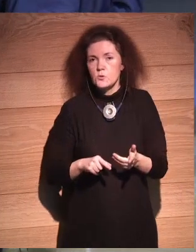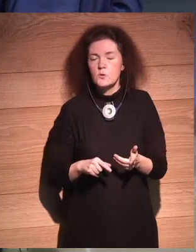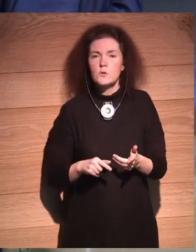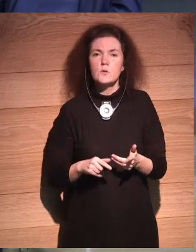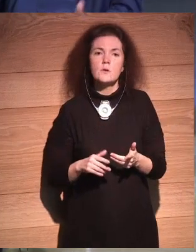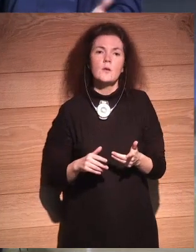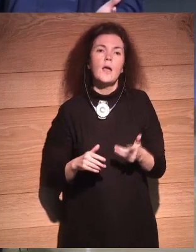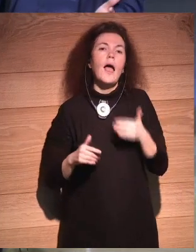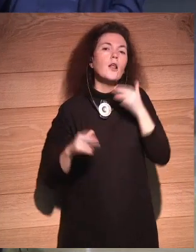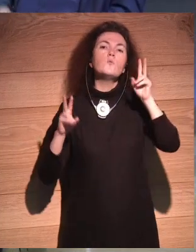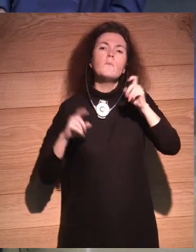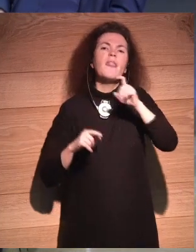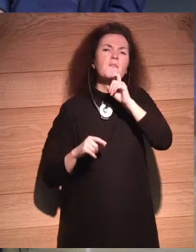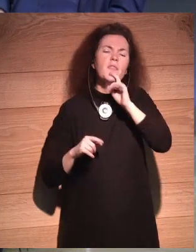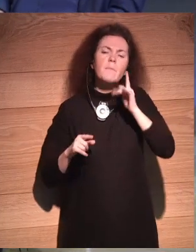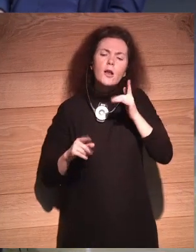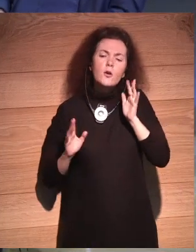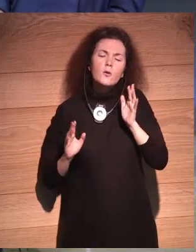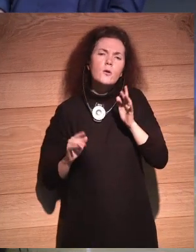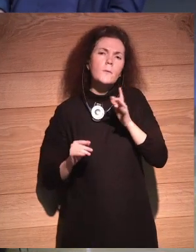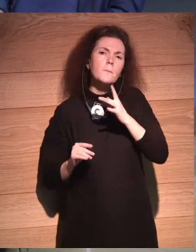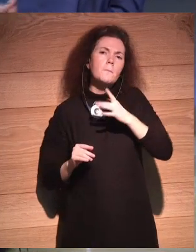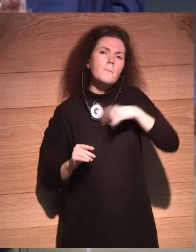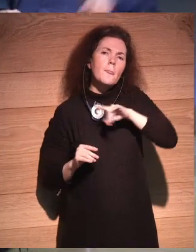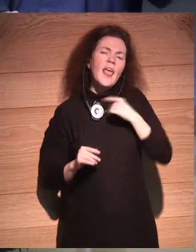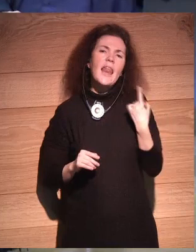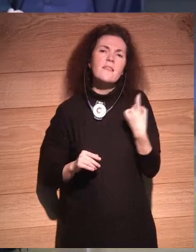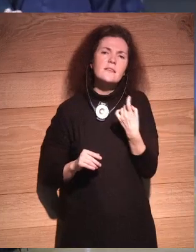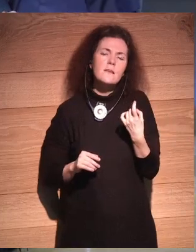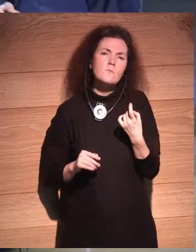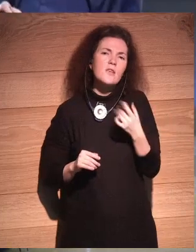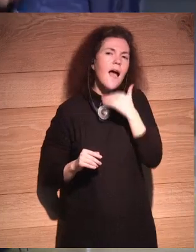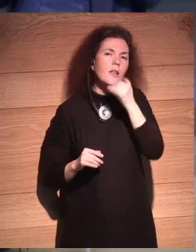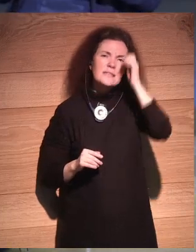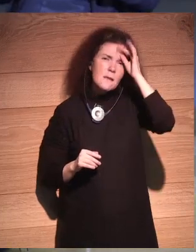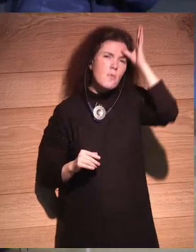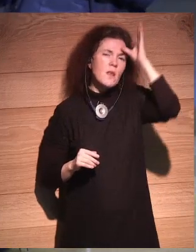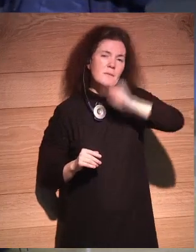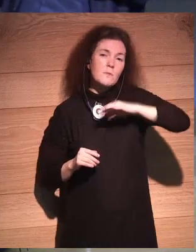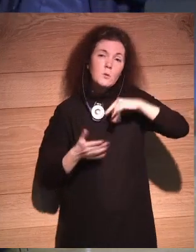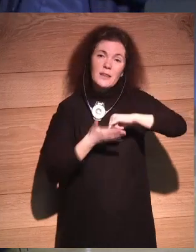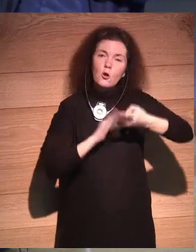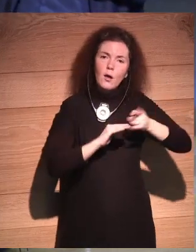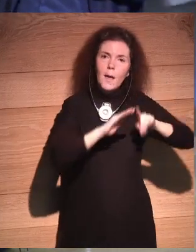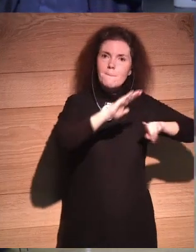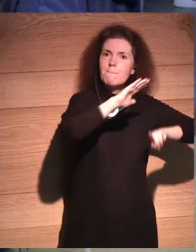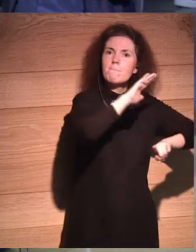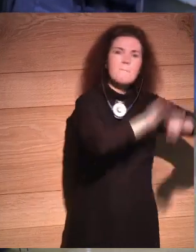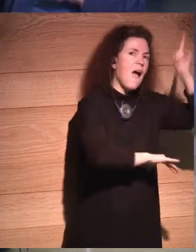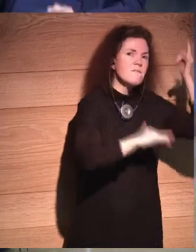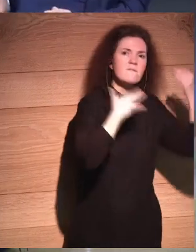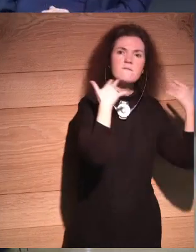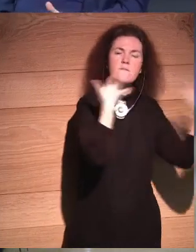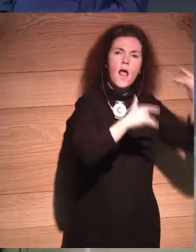Claro que sería un tema difícil, pero vamos a necesitar una gran sabiduría, porque la tecnología se está disparando a un